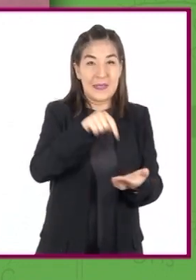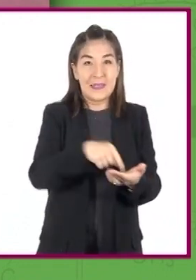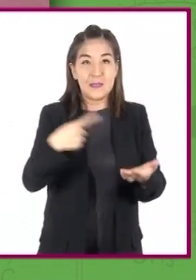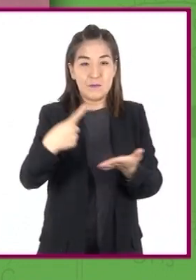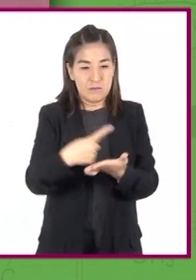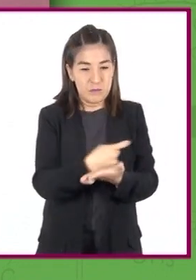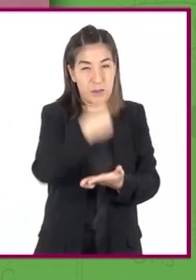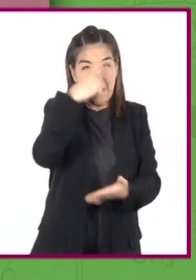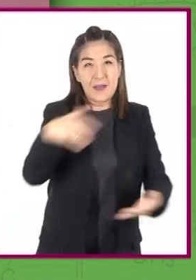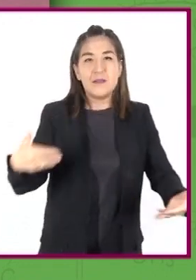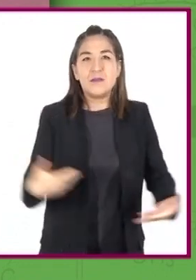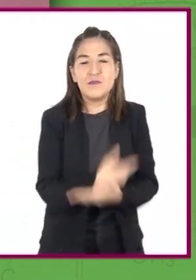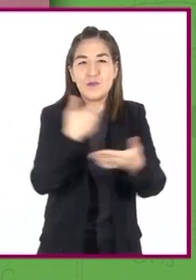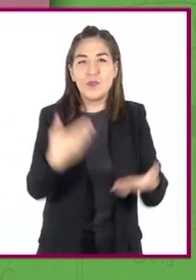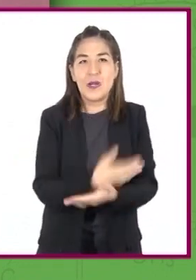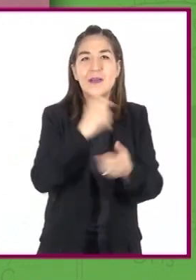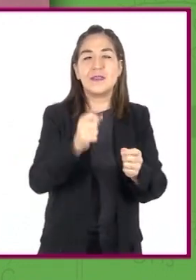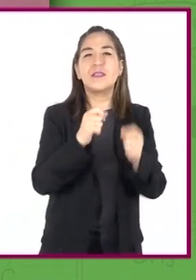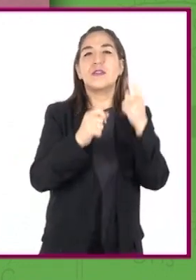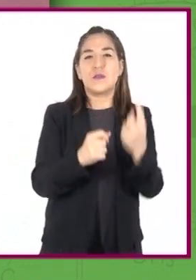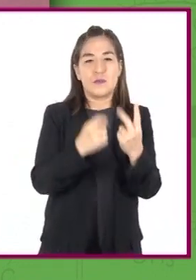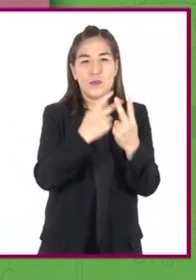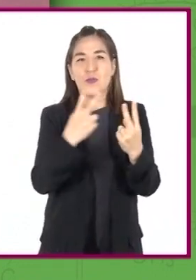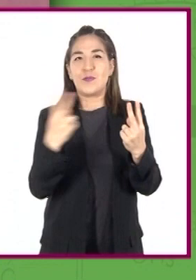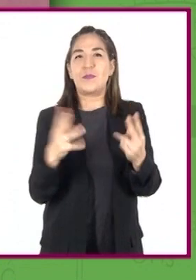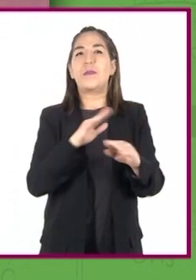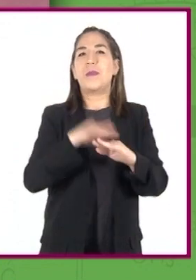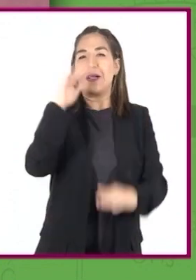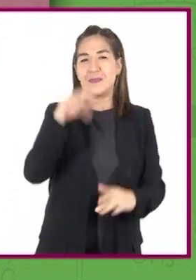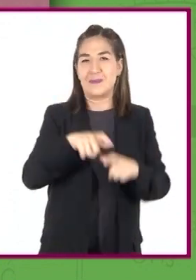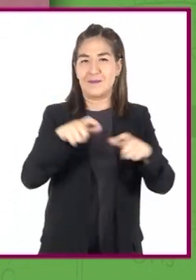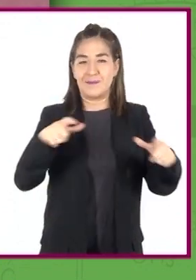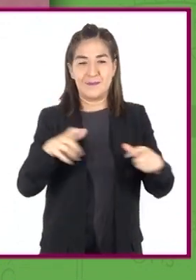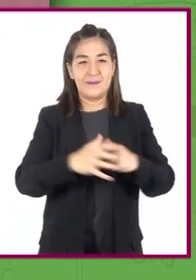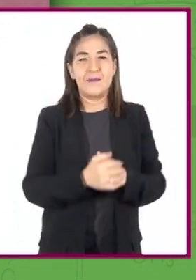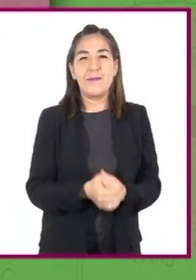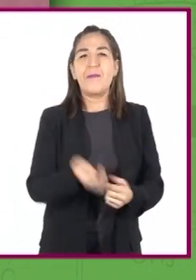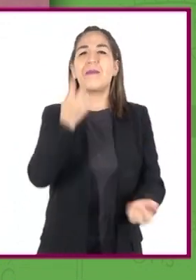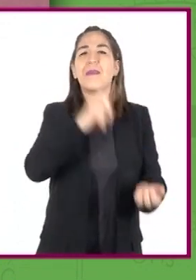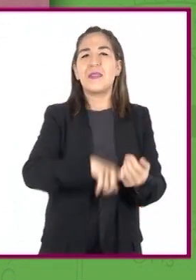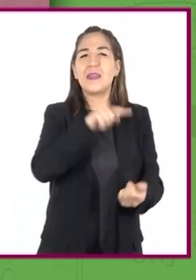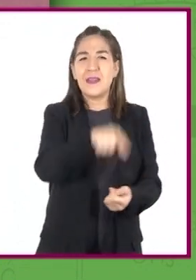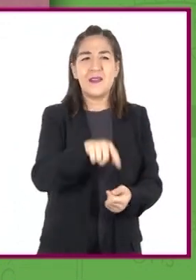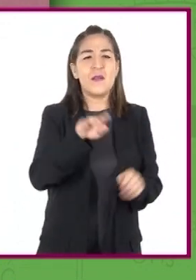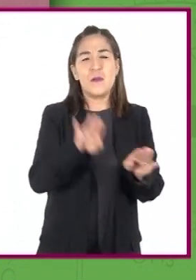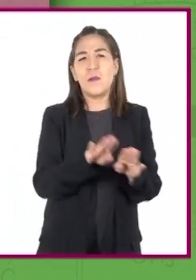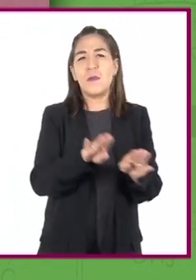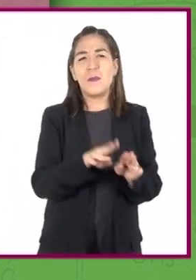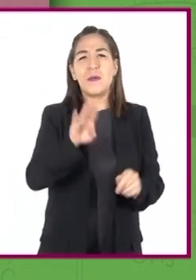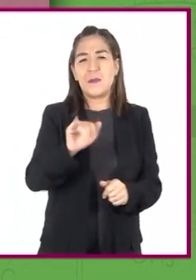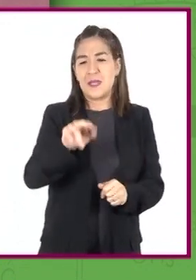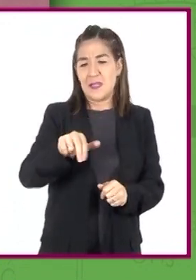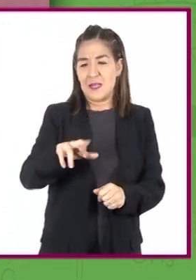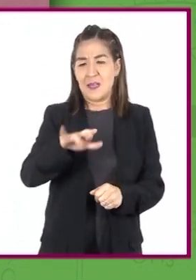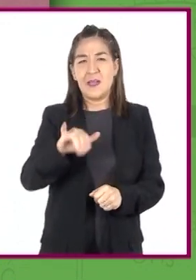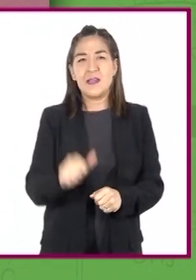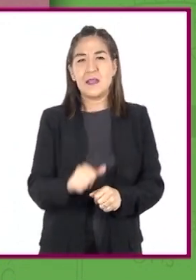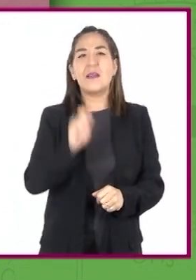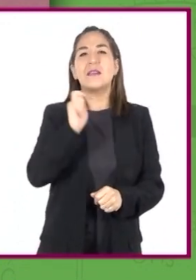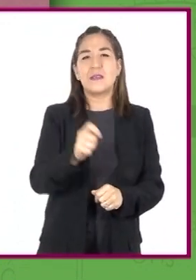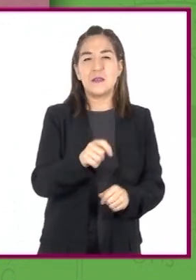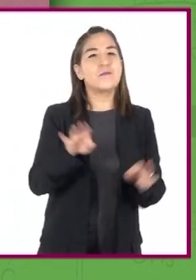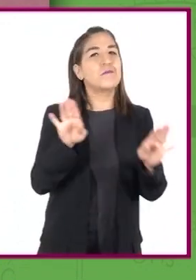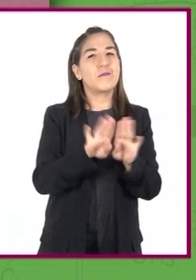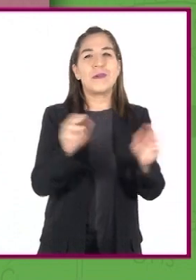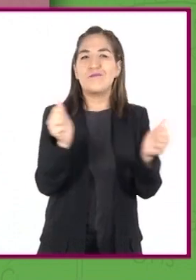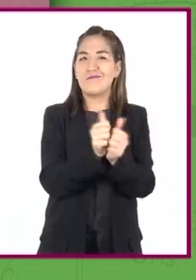para incrementar su población. La fisión binaria es un proceso de reproducción